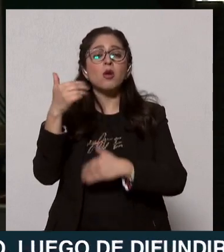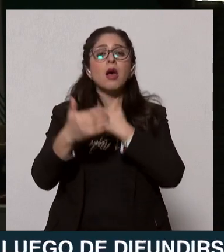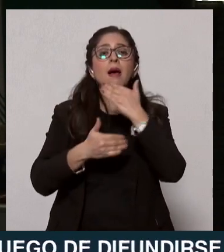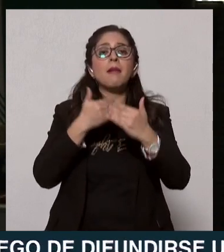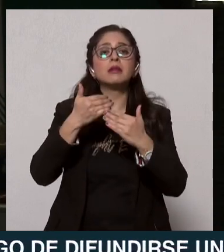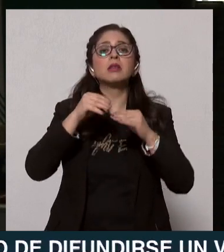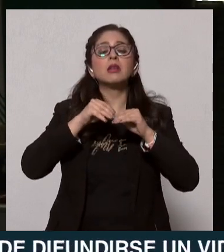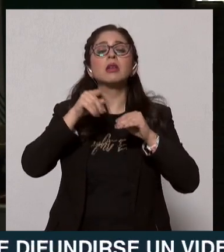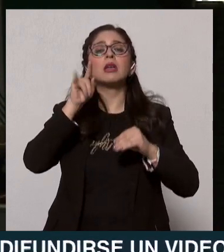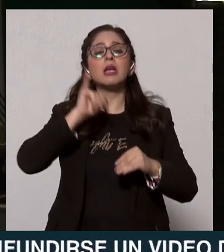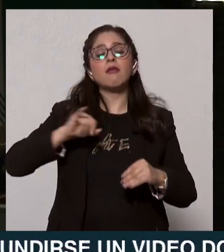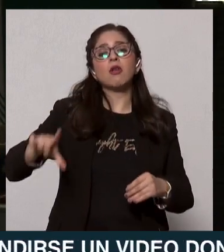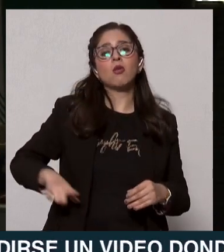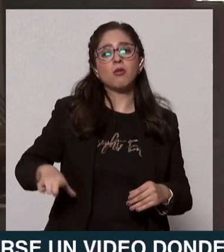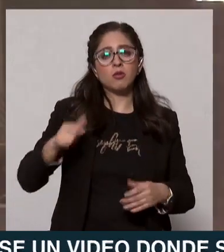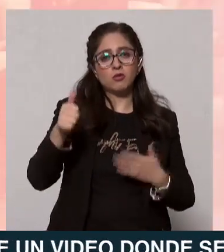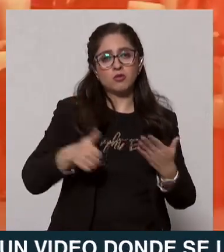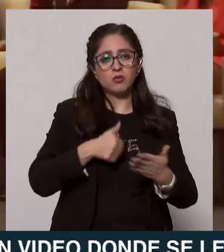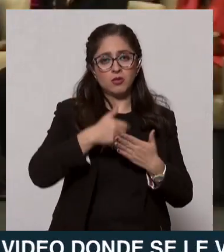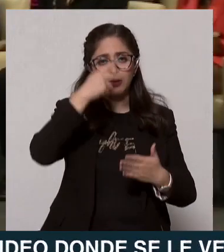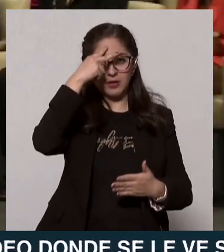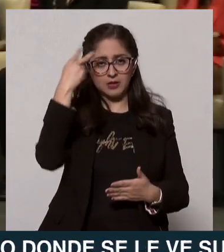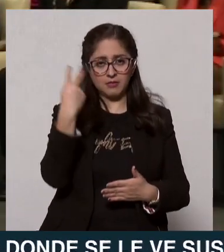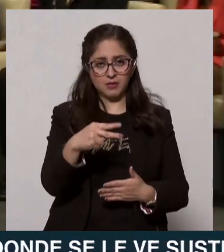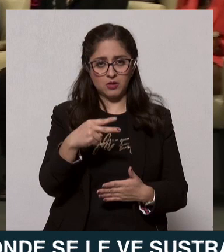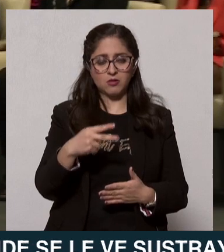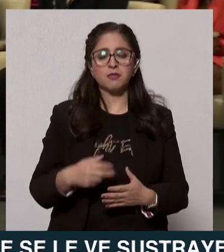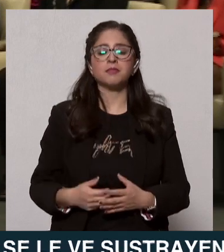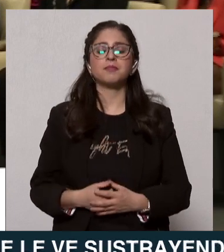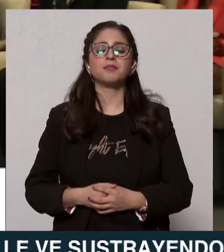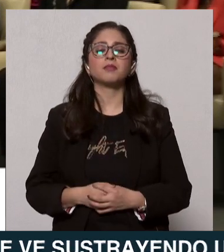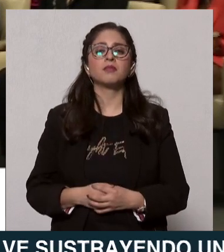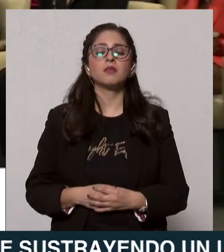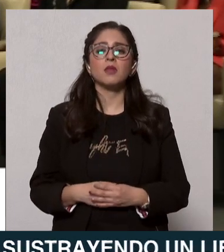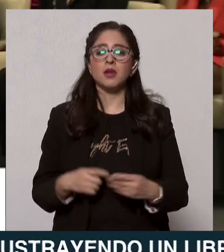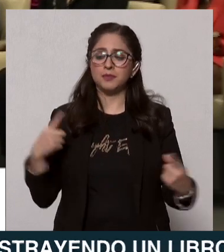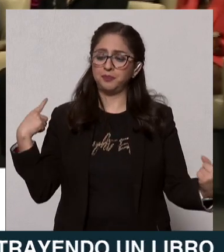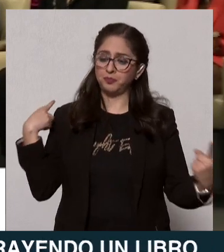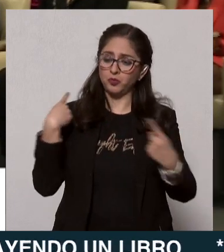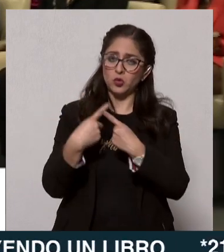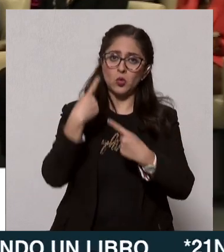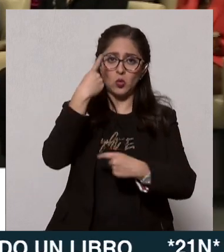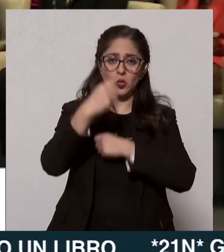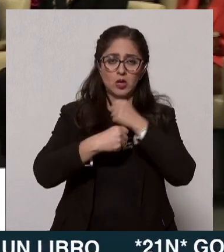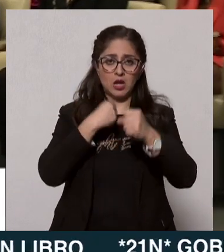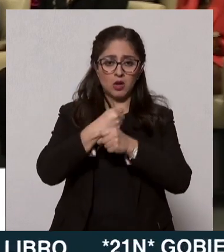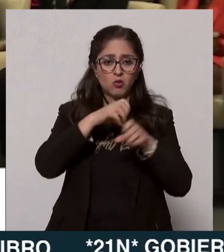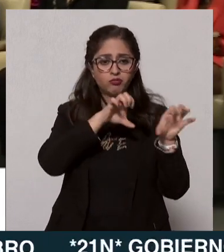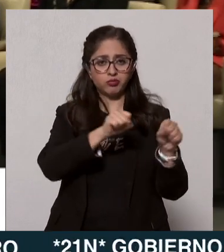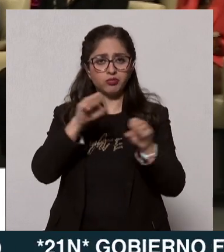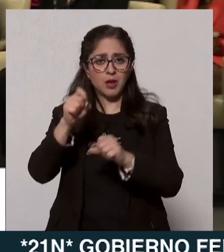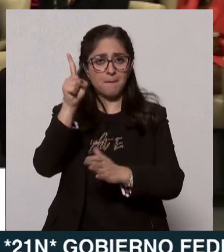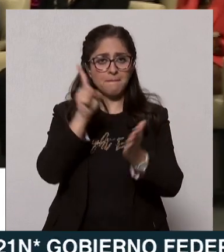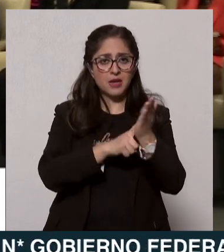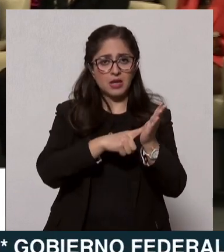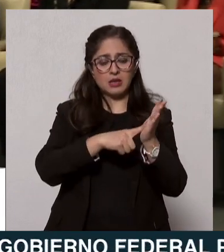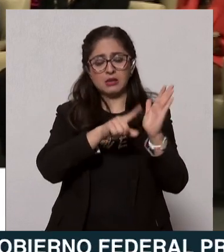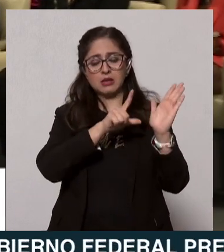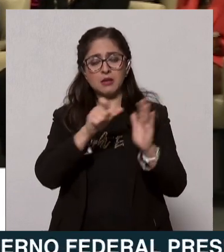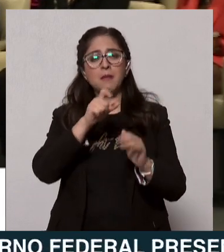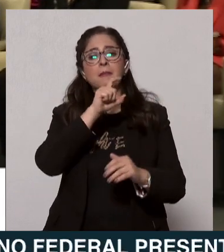jefa de gobierno de la Ciudad de México. En lo que va del año, se han detenido 1,027 agresores